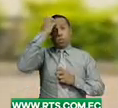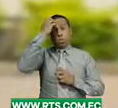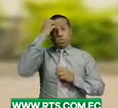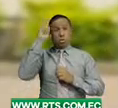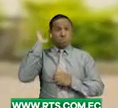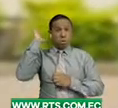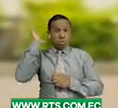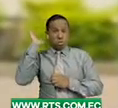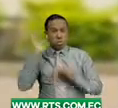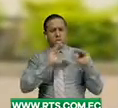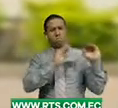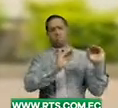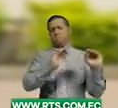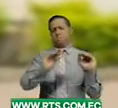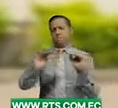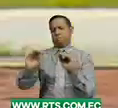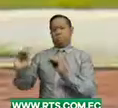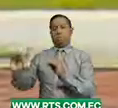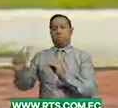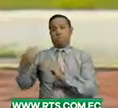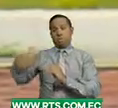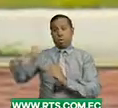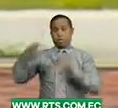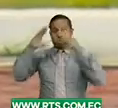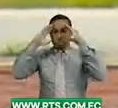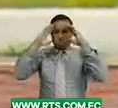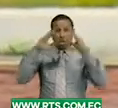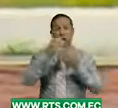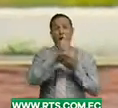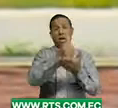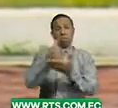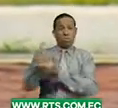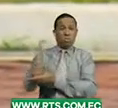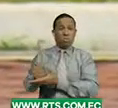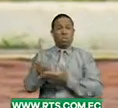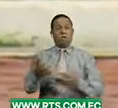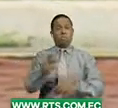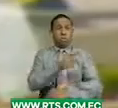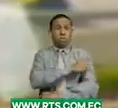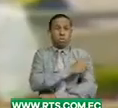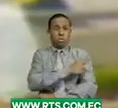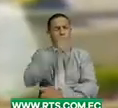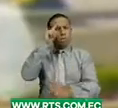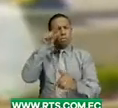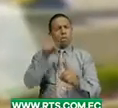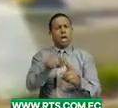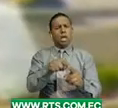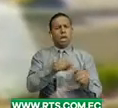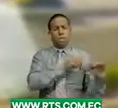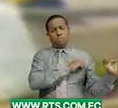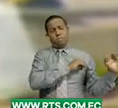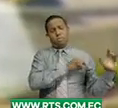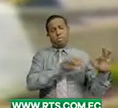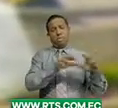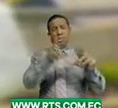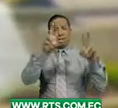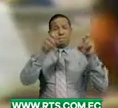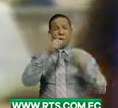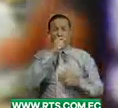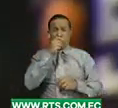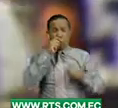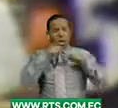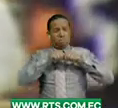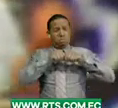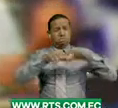las autoridades de esta cartera de Estado, para evitar que la drogadicción se propague más de lo que ya se ha extendido. La droga se